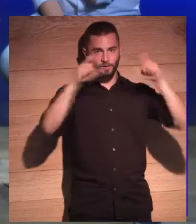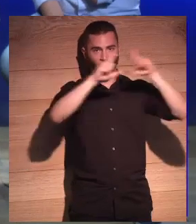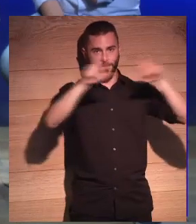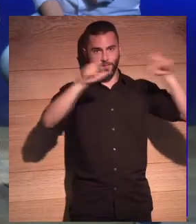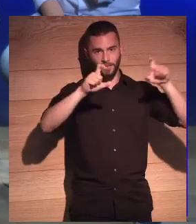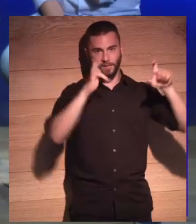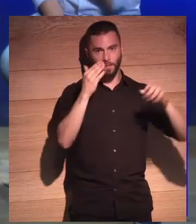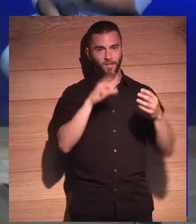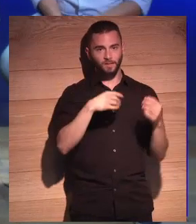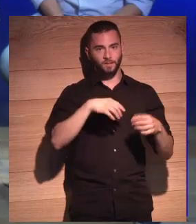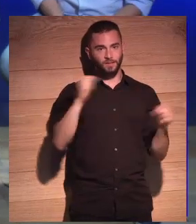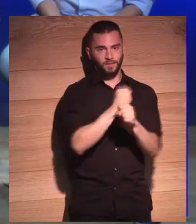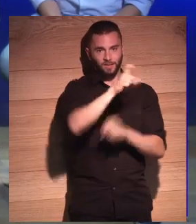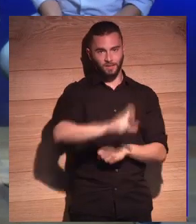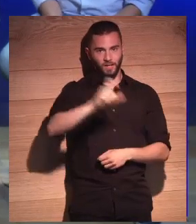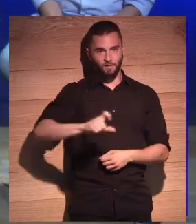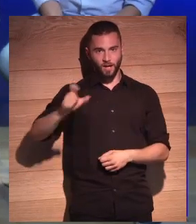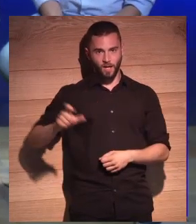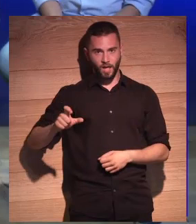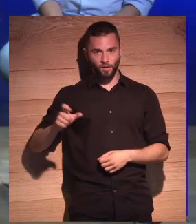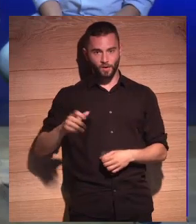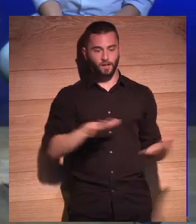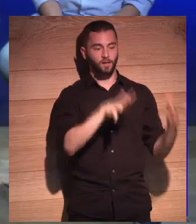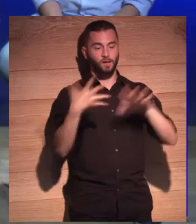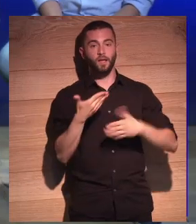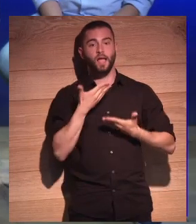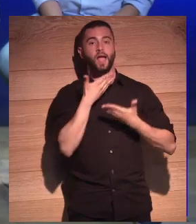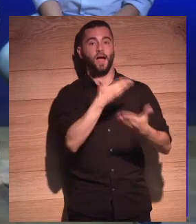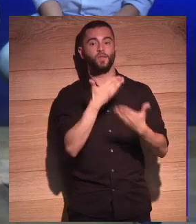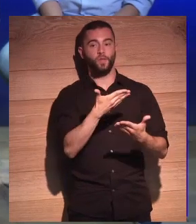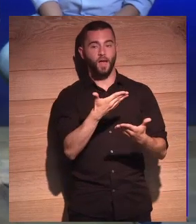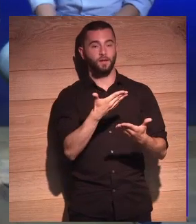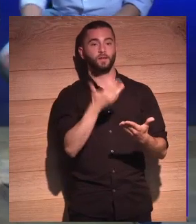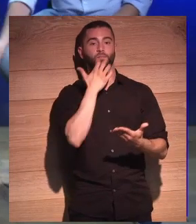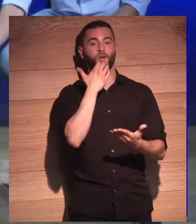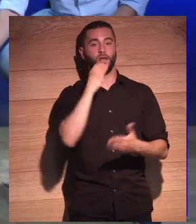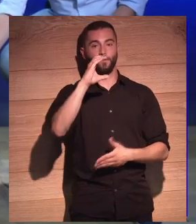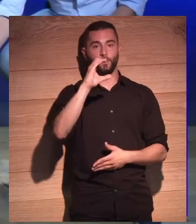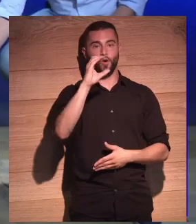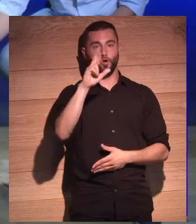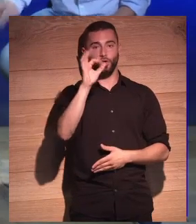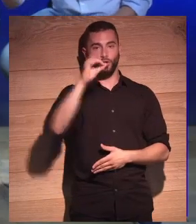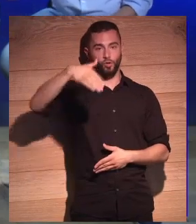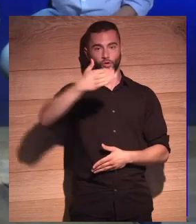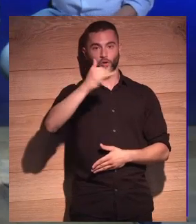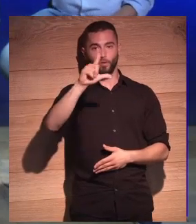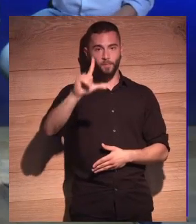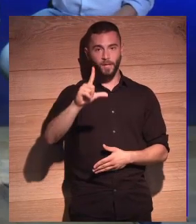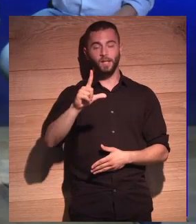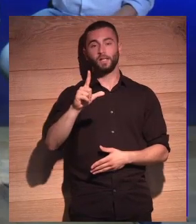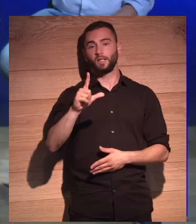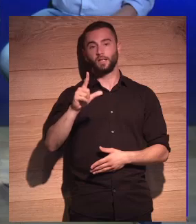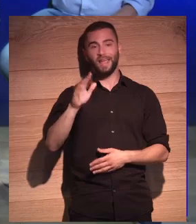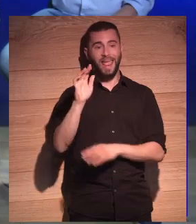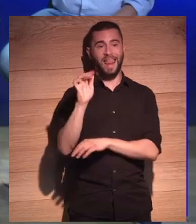los desarrolladores de efectivamente ayudar en este cambio. Y ahí, pues en el caso de Chromeville, como comentaba, el éxito que, bueno, por